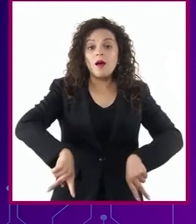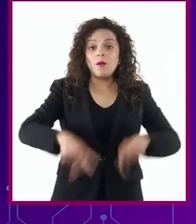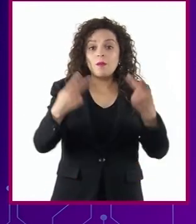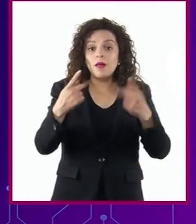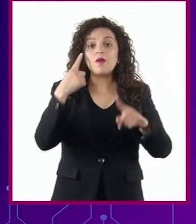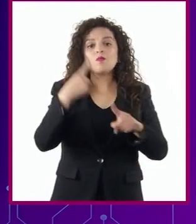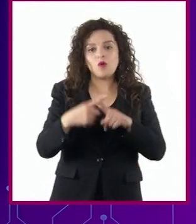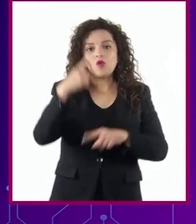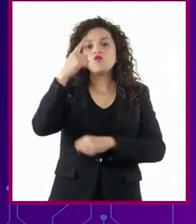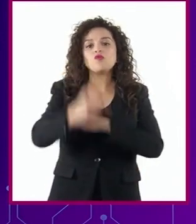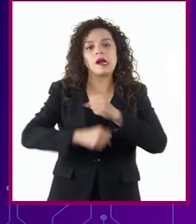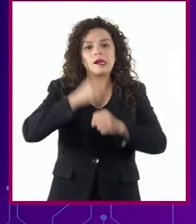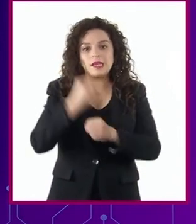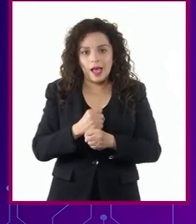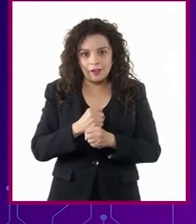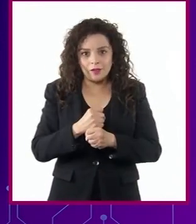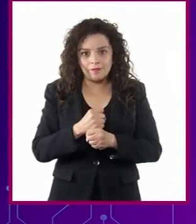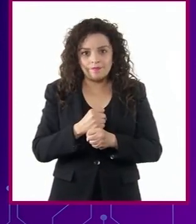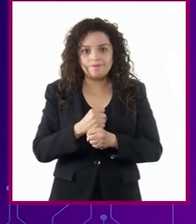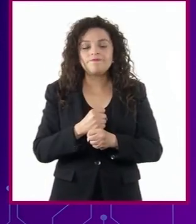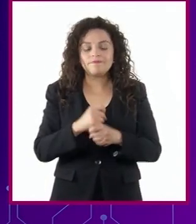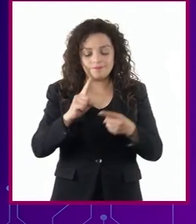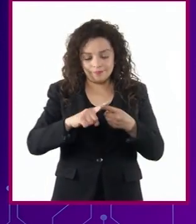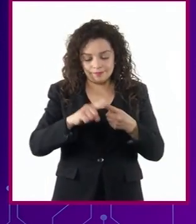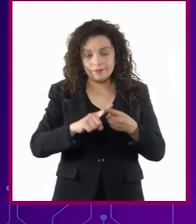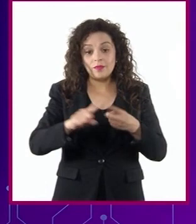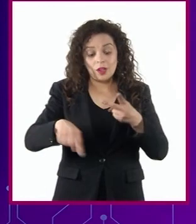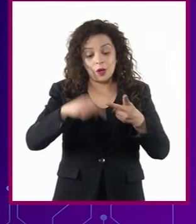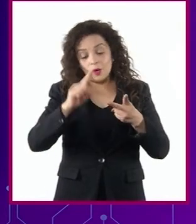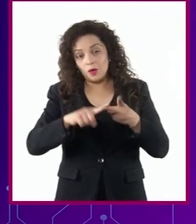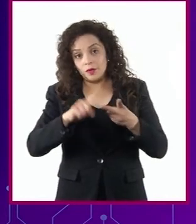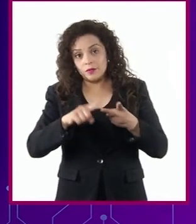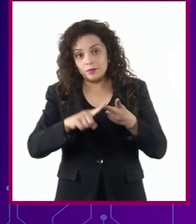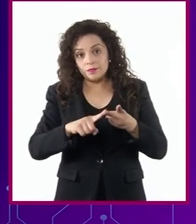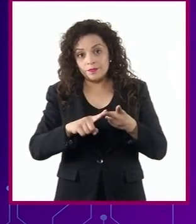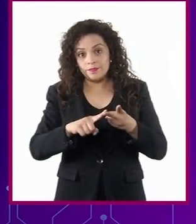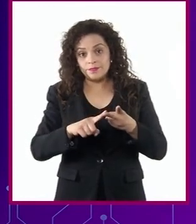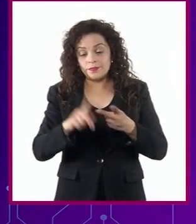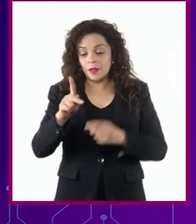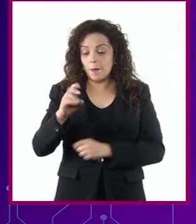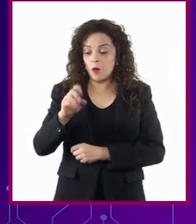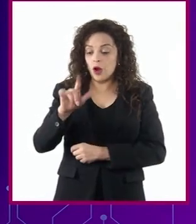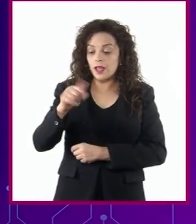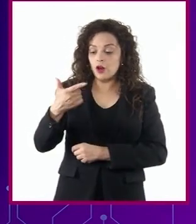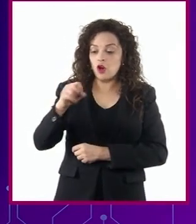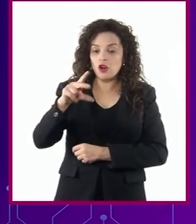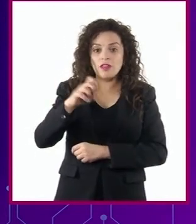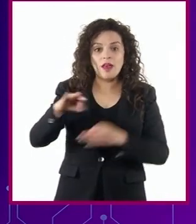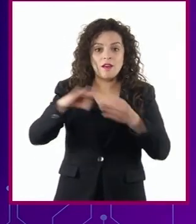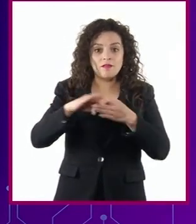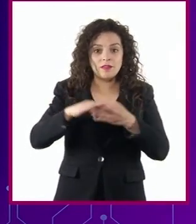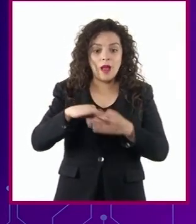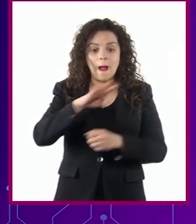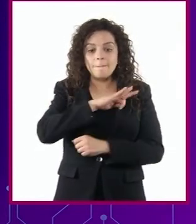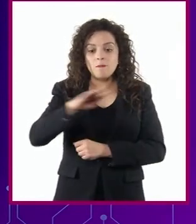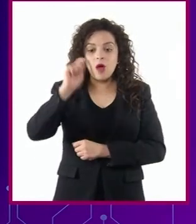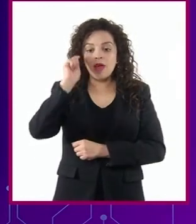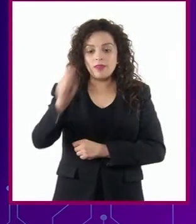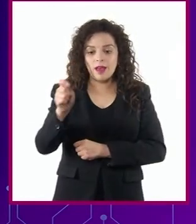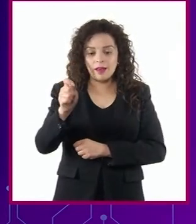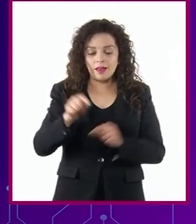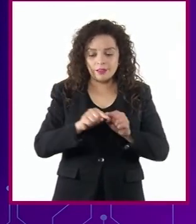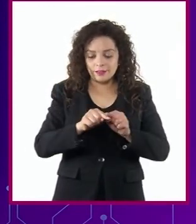un año. La segunda diferencia es que el polígono de frecuencias puede cerrarse en el eje horizontal.